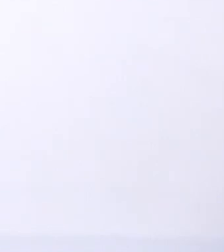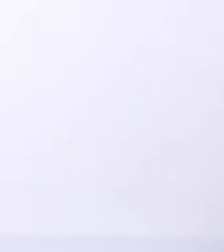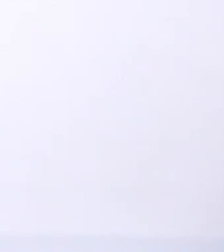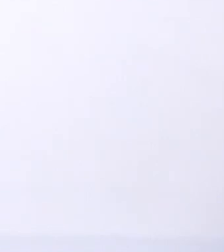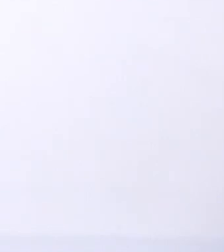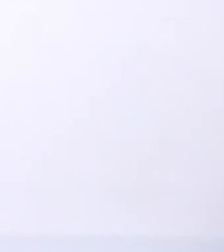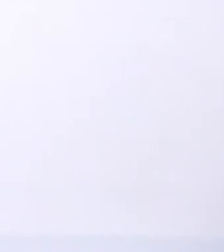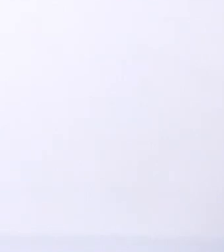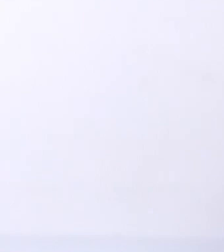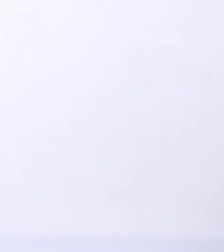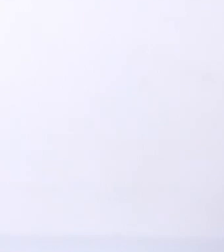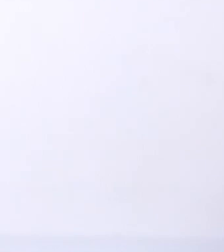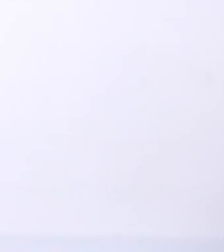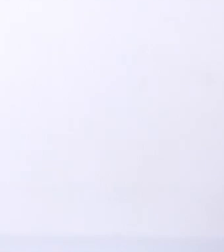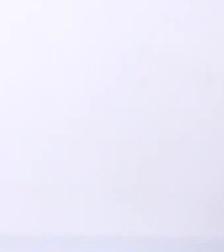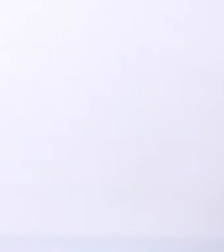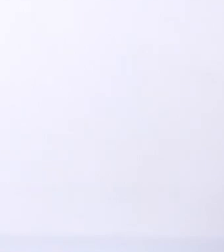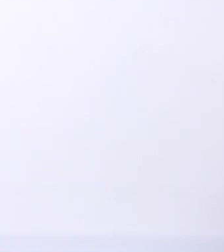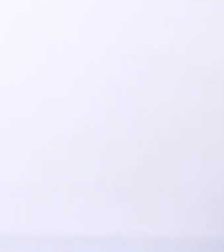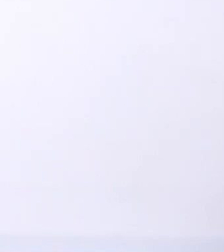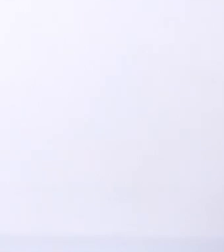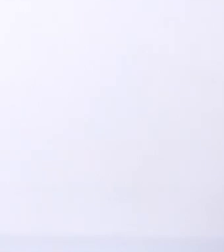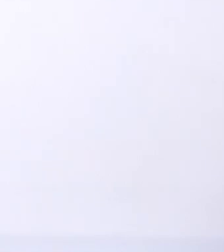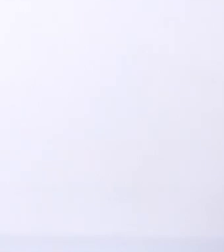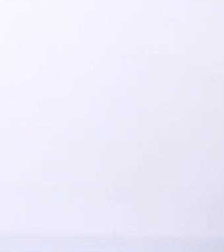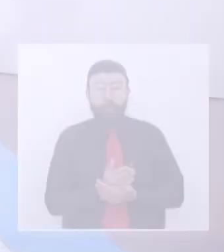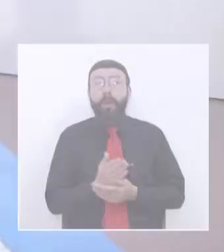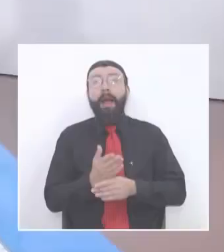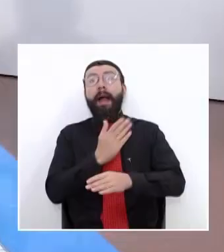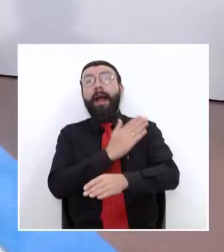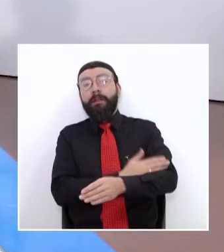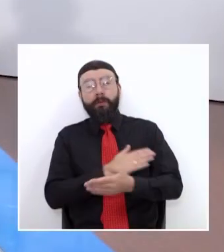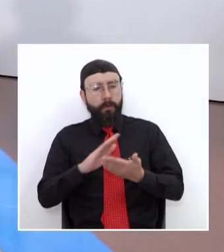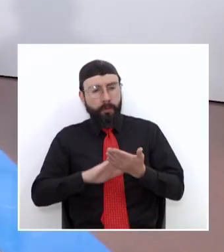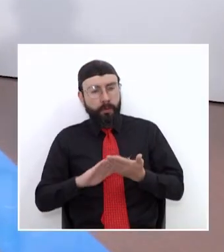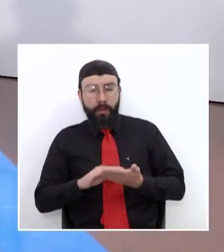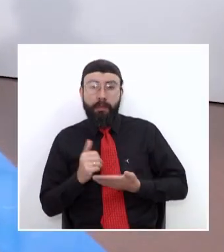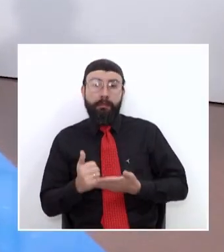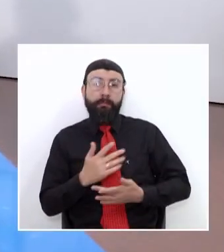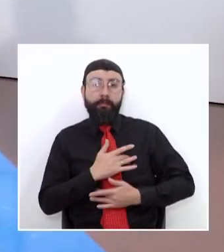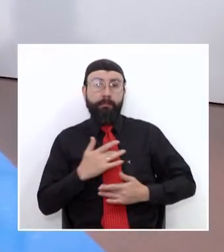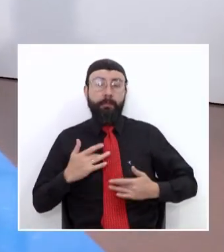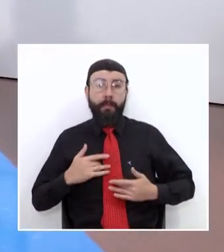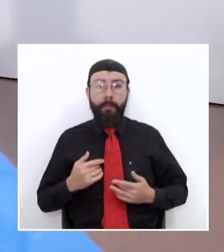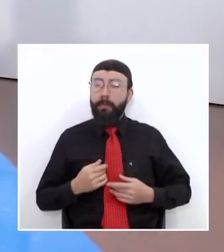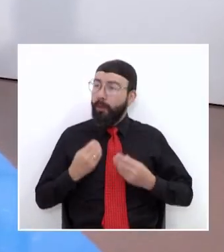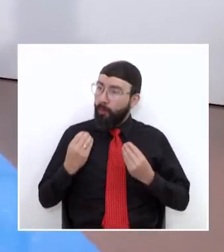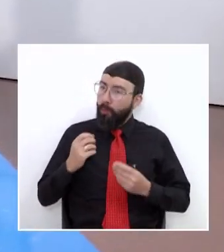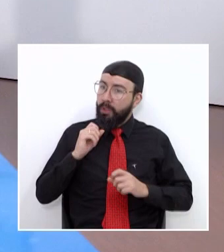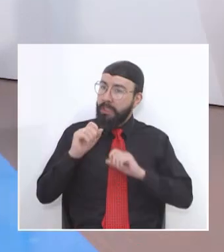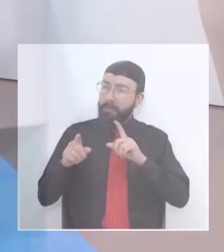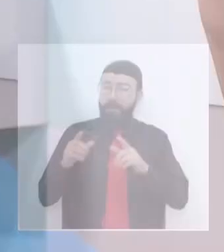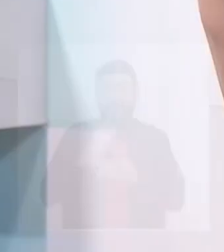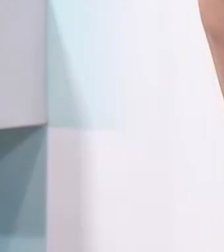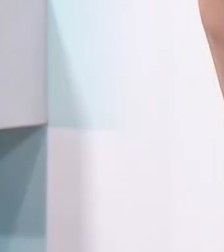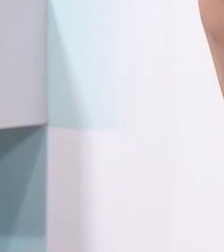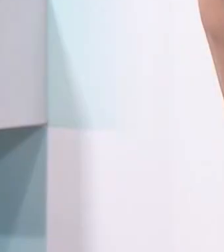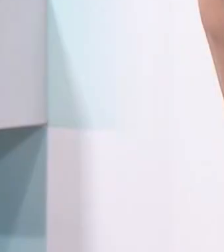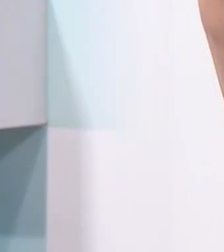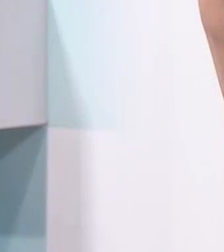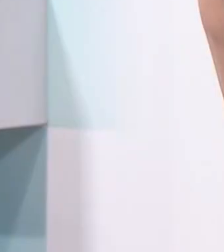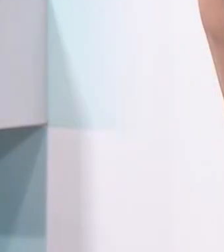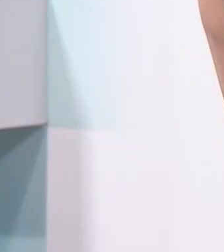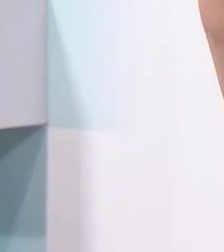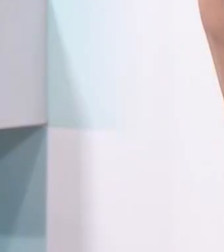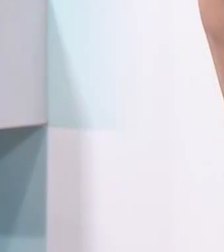decía el doctor Rojas, a estar enfermo, sino hay que hacer prevención en salud. Hay muchas preguntas que no son sobre el tema, pero tenemos